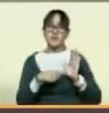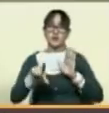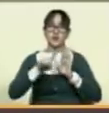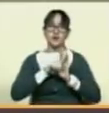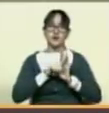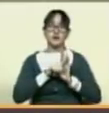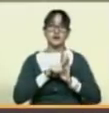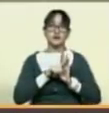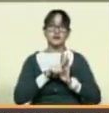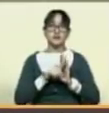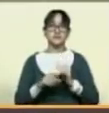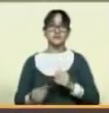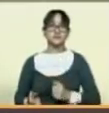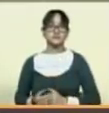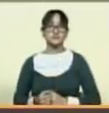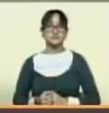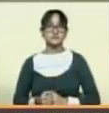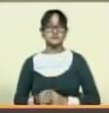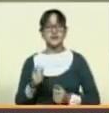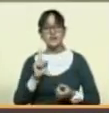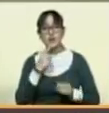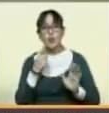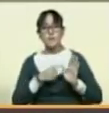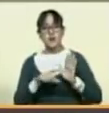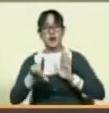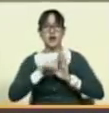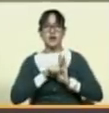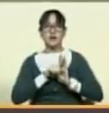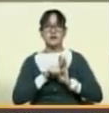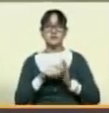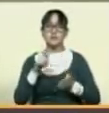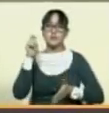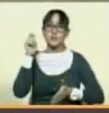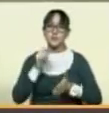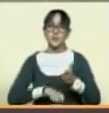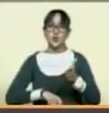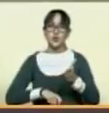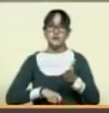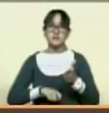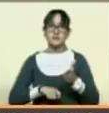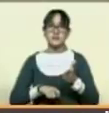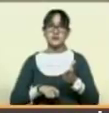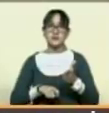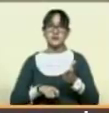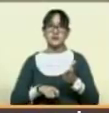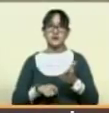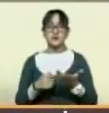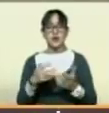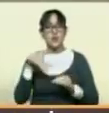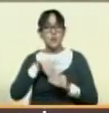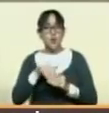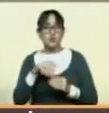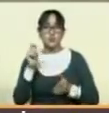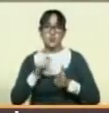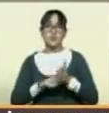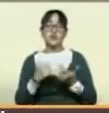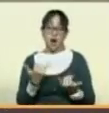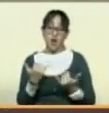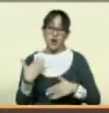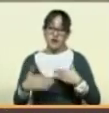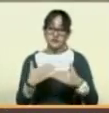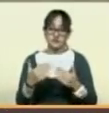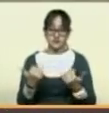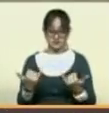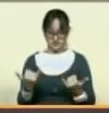ley. Cumplir y hacer cumplir la ley. La ley prohíbe el desestimulo del voto y eso es lo que vamos a